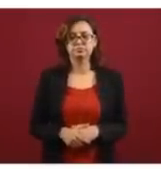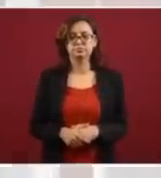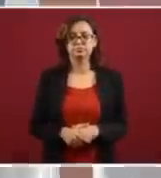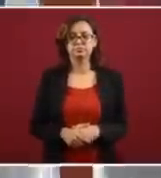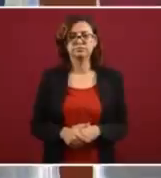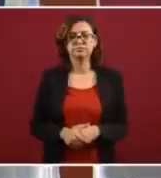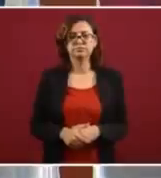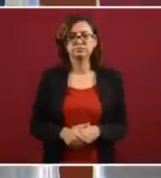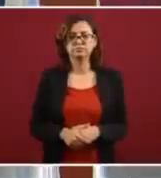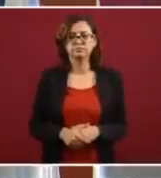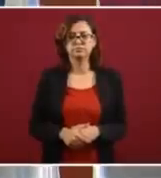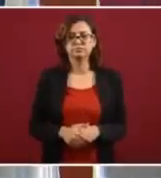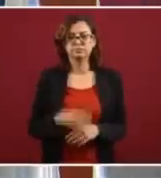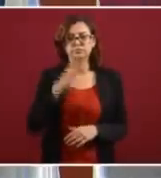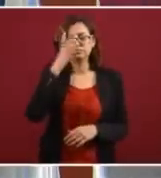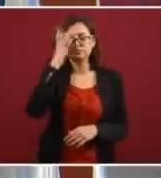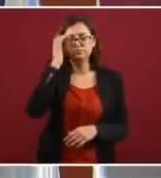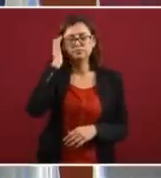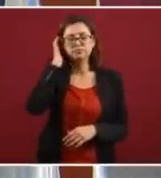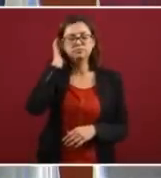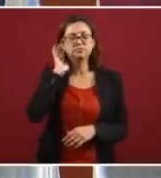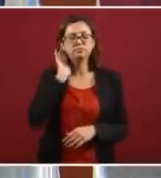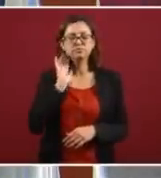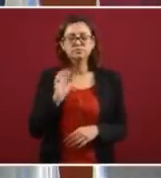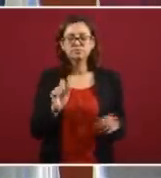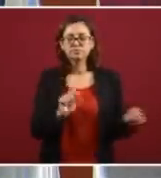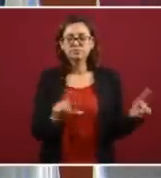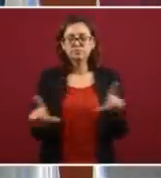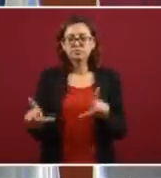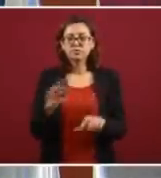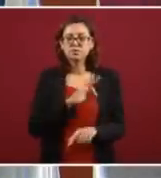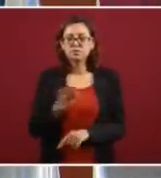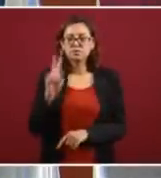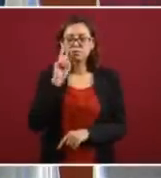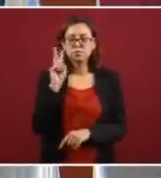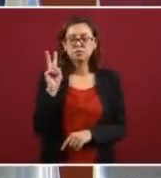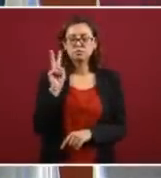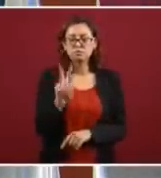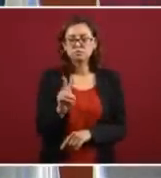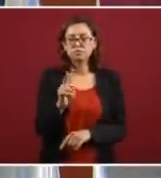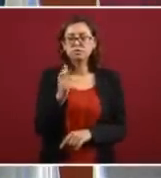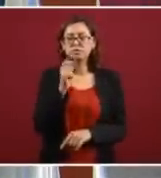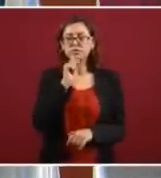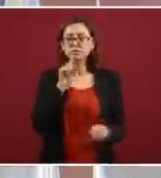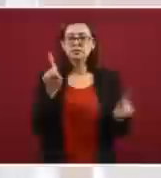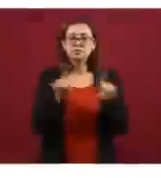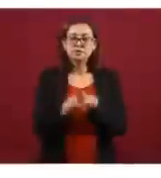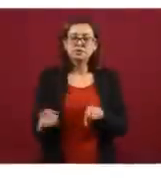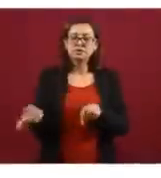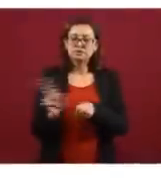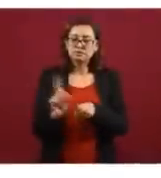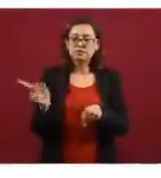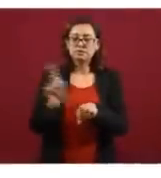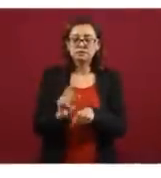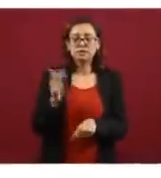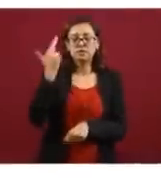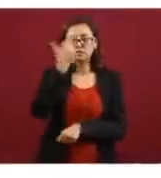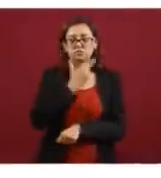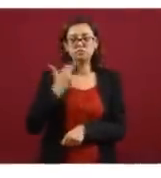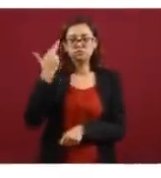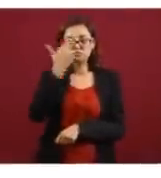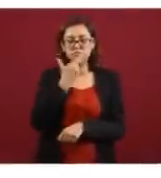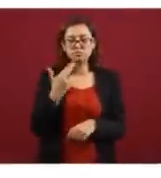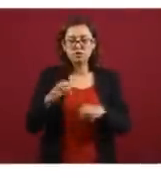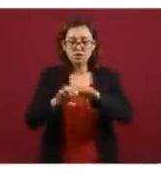robados. En la siguiente lámina podemos ver, este es el comportamiento, esto es lo que se revisa diario en el Gabinete